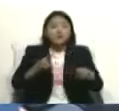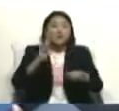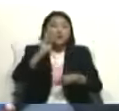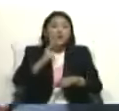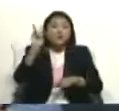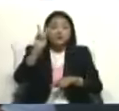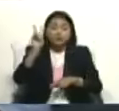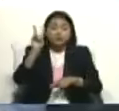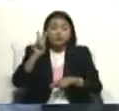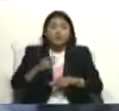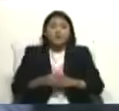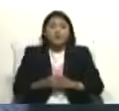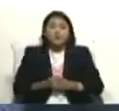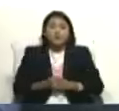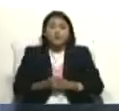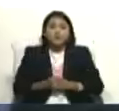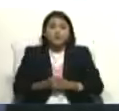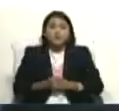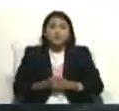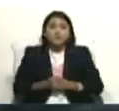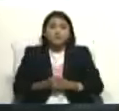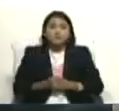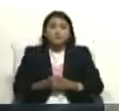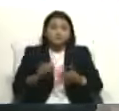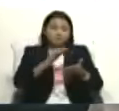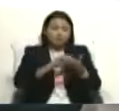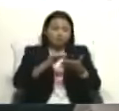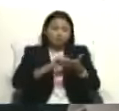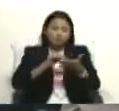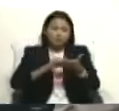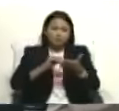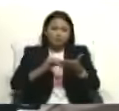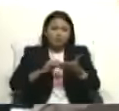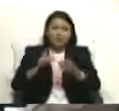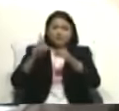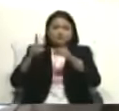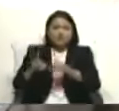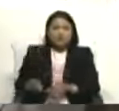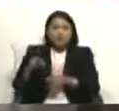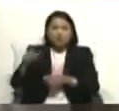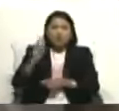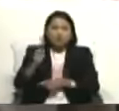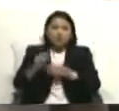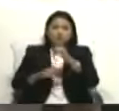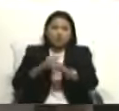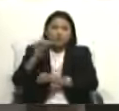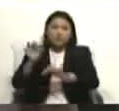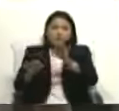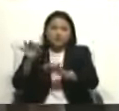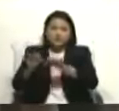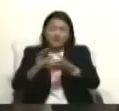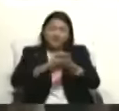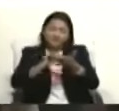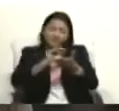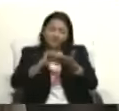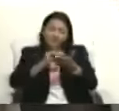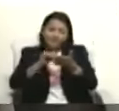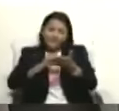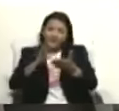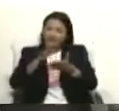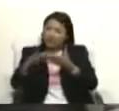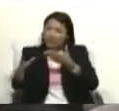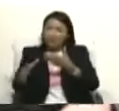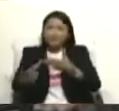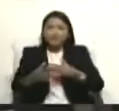Bolivariana de Venezuela toma nota del pronunciamiento emitido por la Corte Internacional de Justicia en